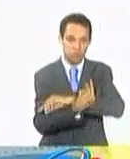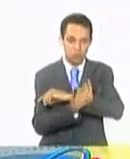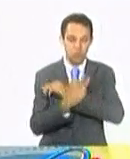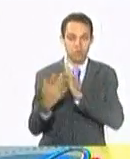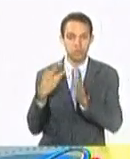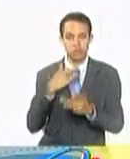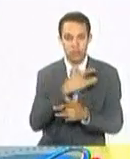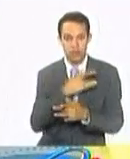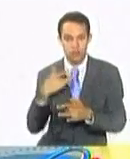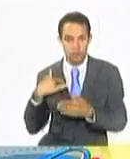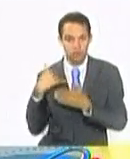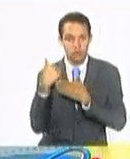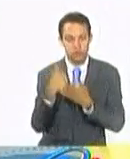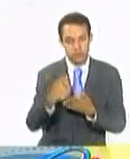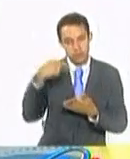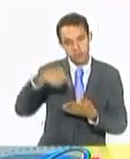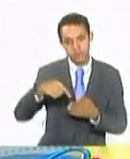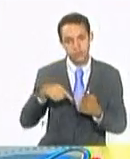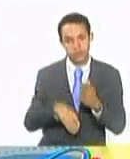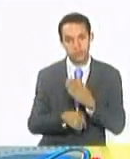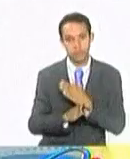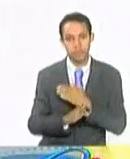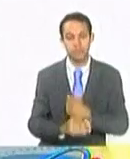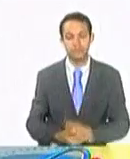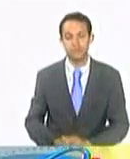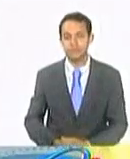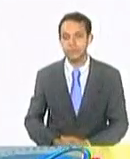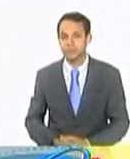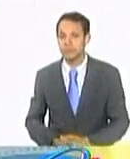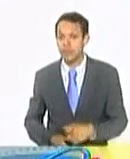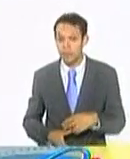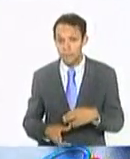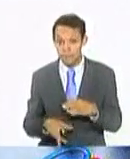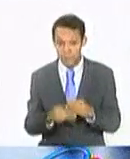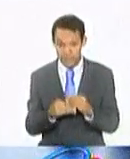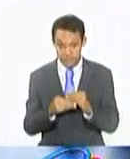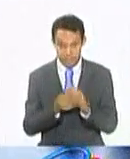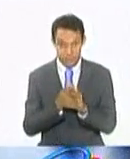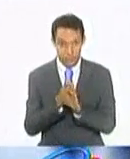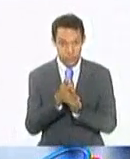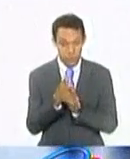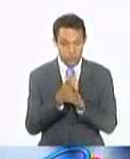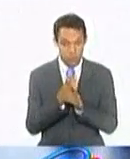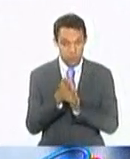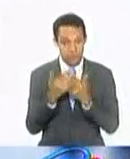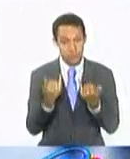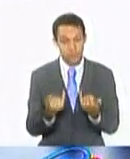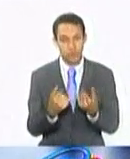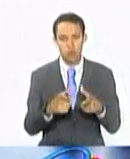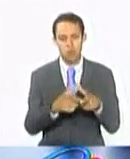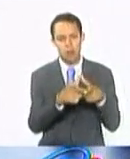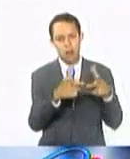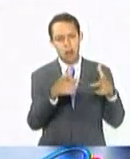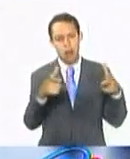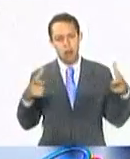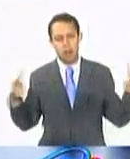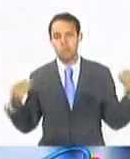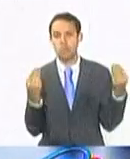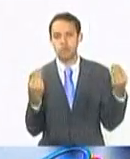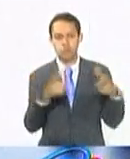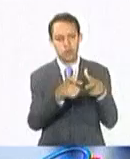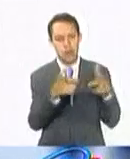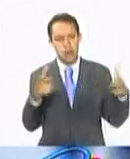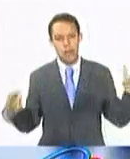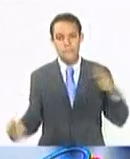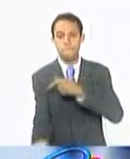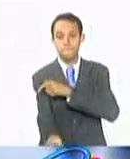salud a través de conexión vital Además queremos compartir con ustedes nuestra gran audiencia a lo largo y ancho del país